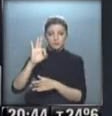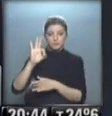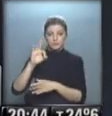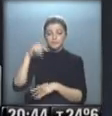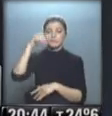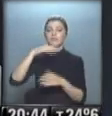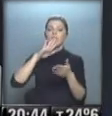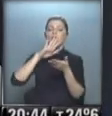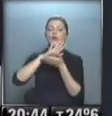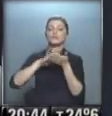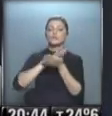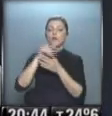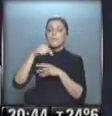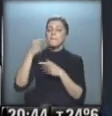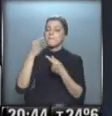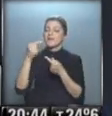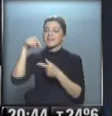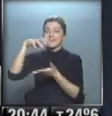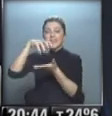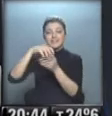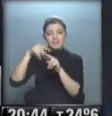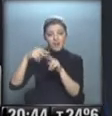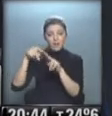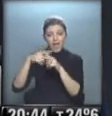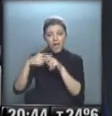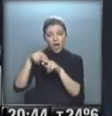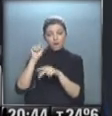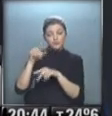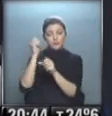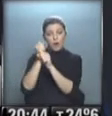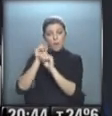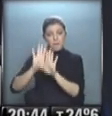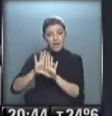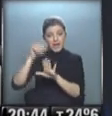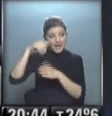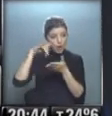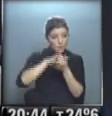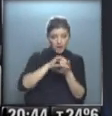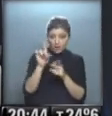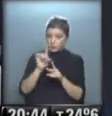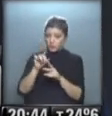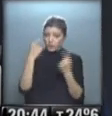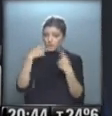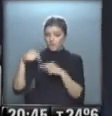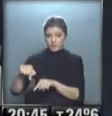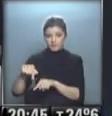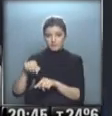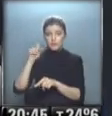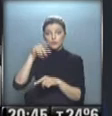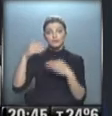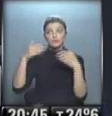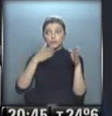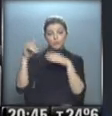no busca la suspensión de las operaciones de LAN ni en Aeroparque ni en el país, ya que no afecta sus